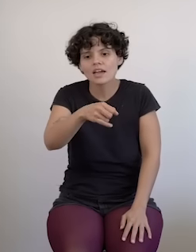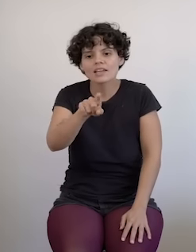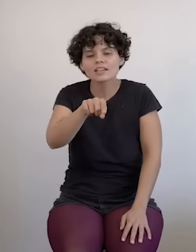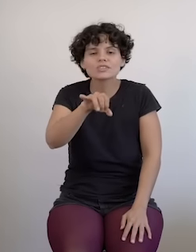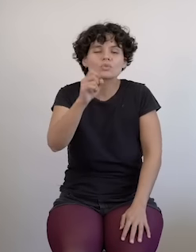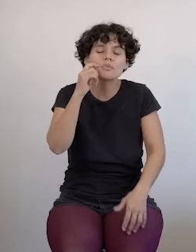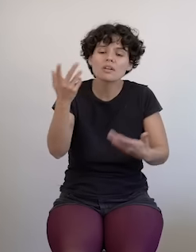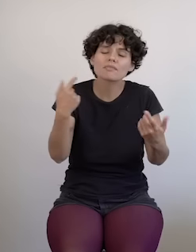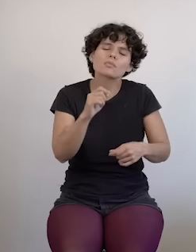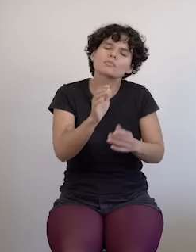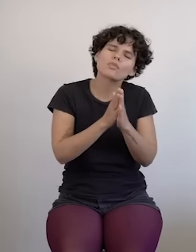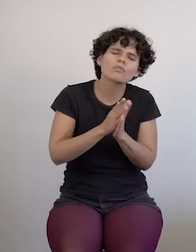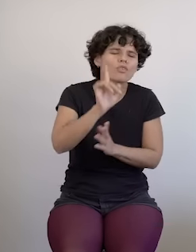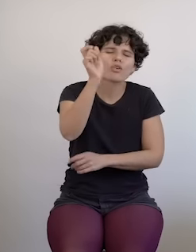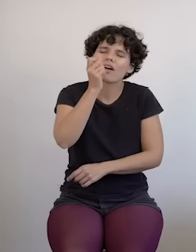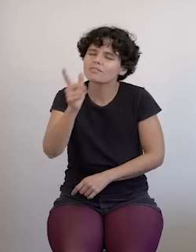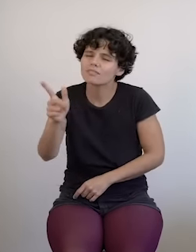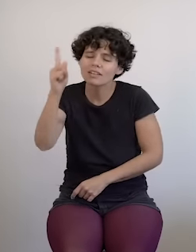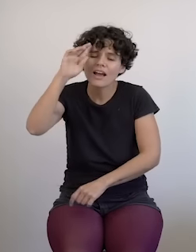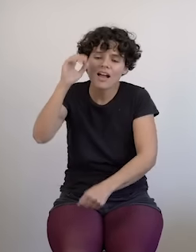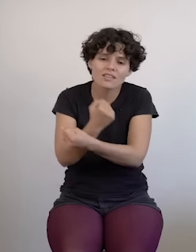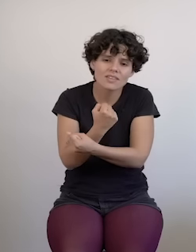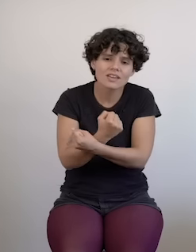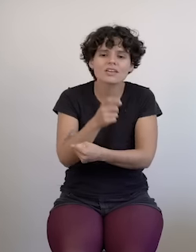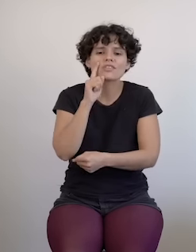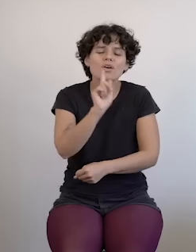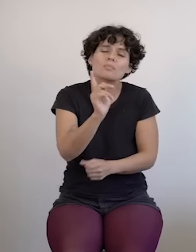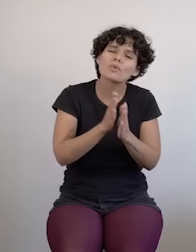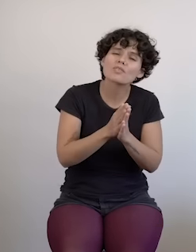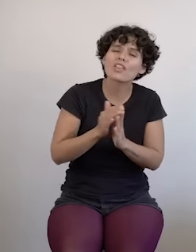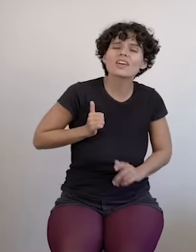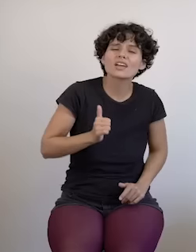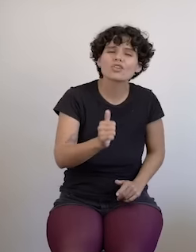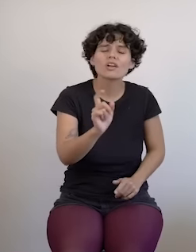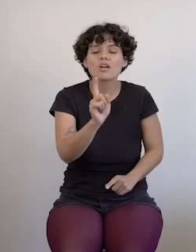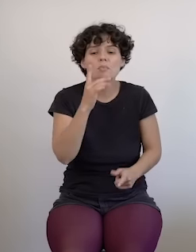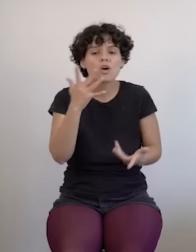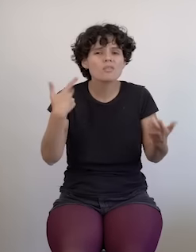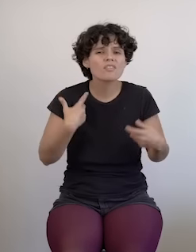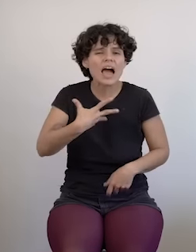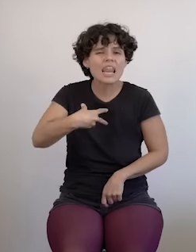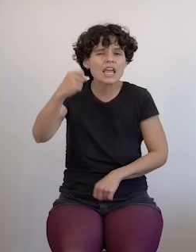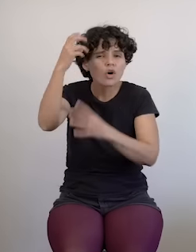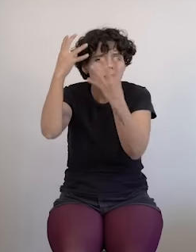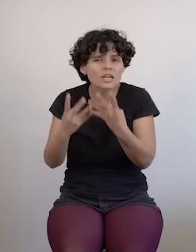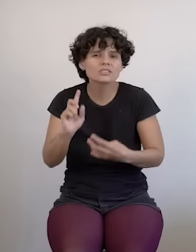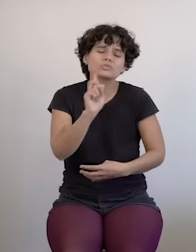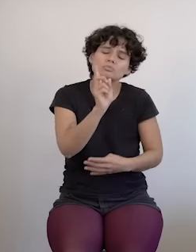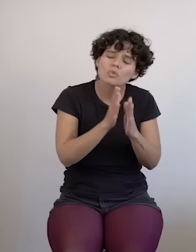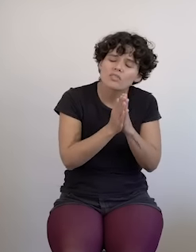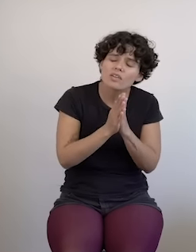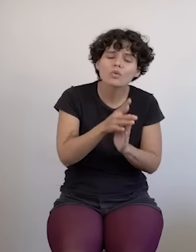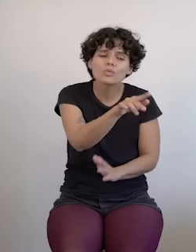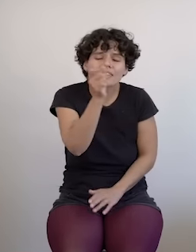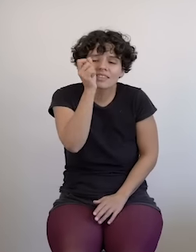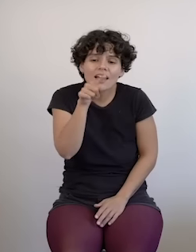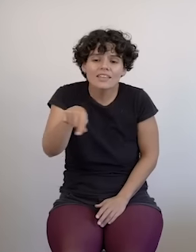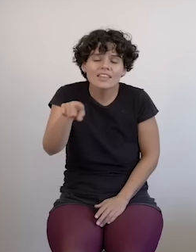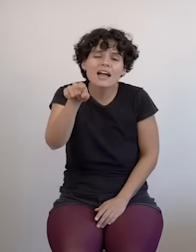Ay, ya sabes lo que tenemos que darle la oportunidad, no lo vaya a denunciar los carabineros, vamos, porque usted es la mamá de la casa, es como mandar a su hijo preso,